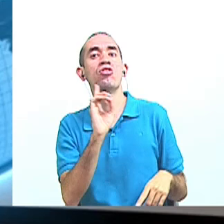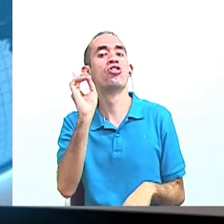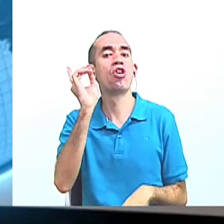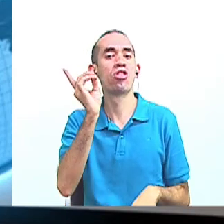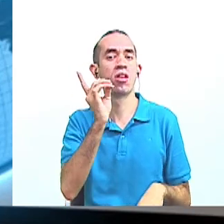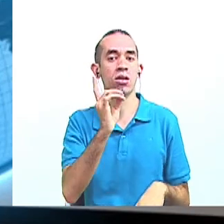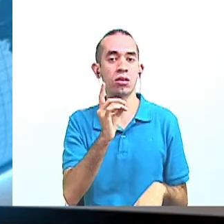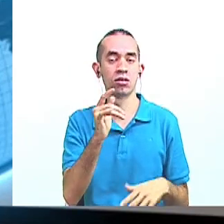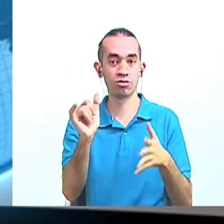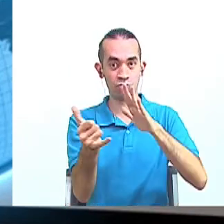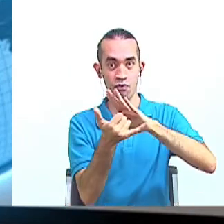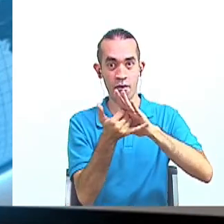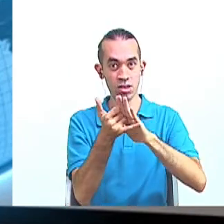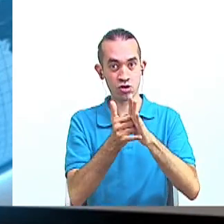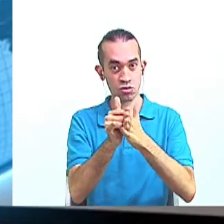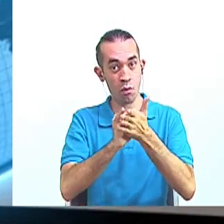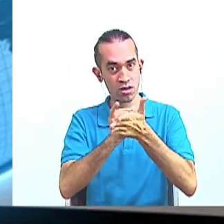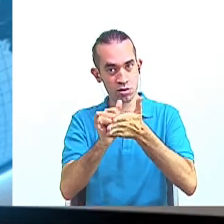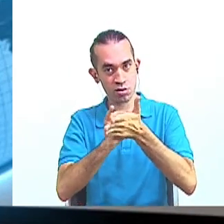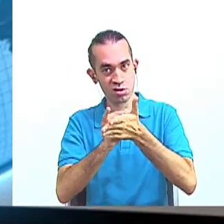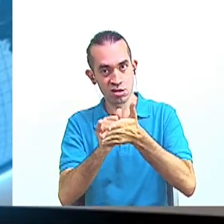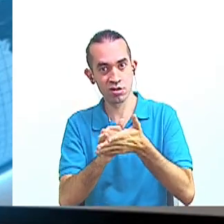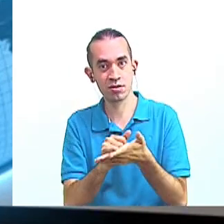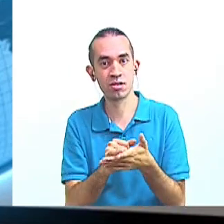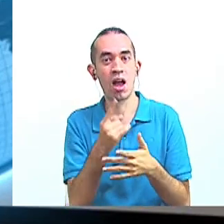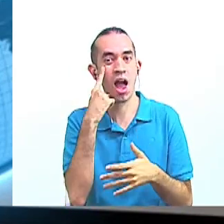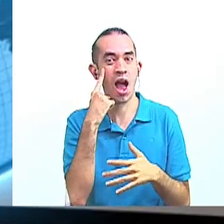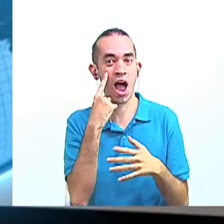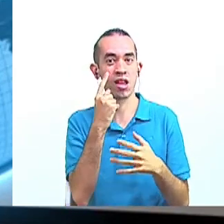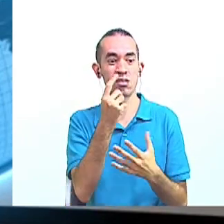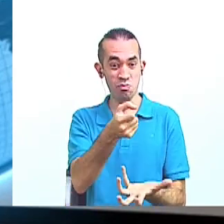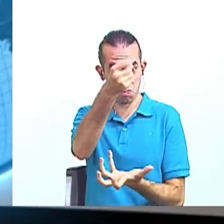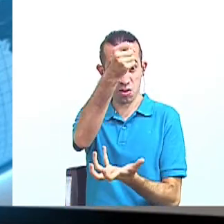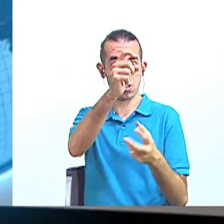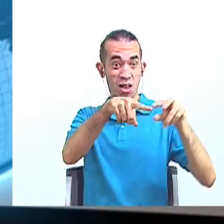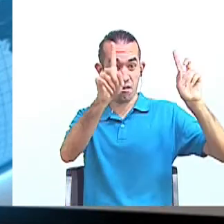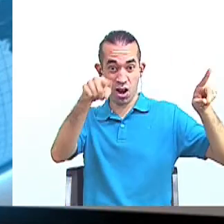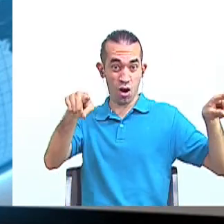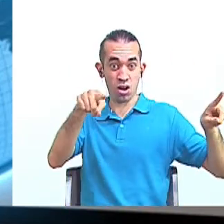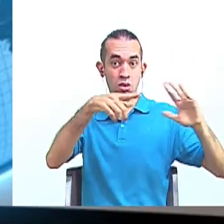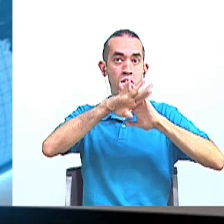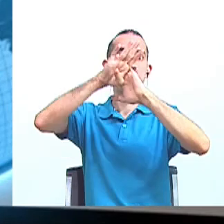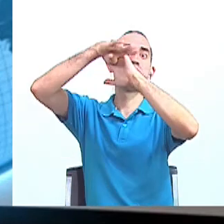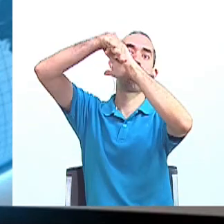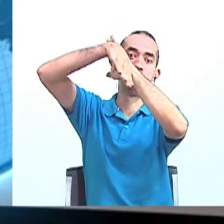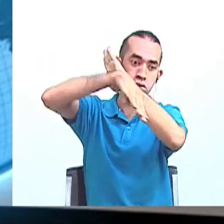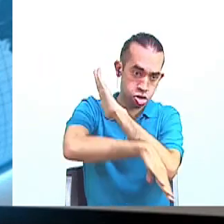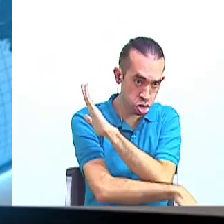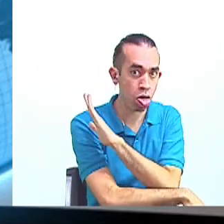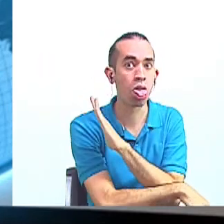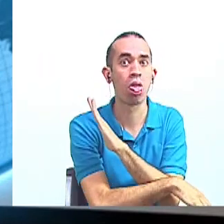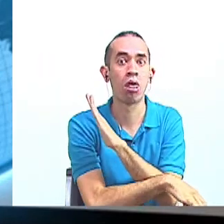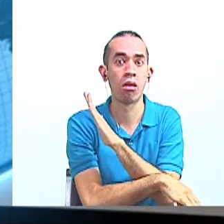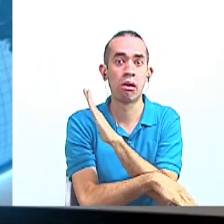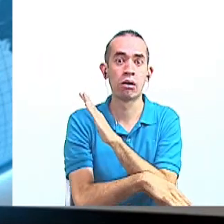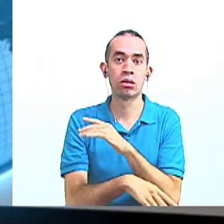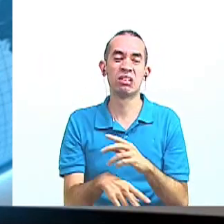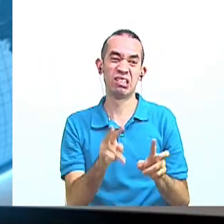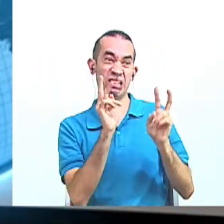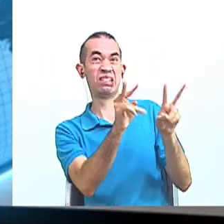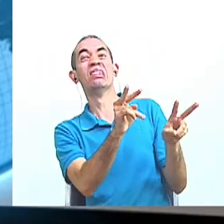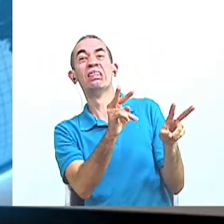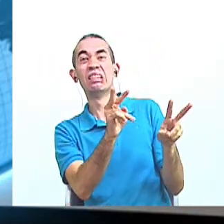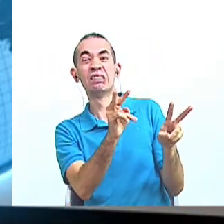desde Nueva York. La bolsa de valores en Nueva York ha sufrido una caída estrepitosa en lo que algunos